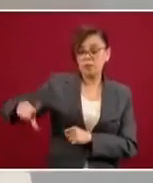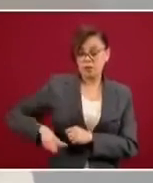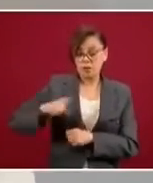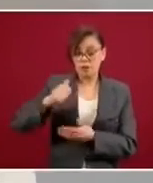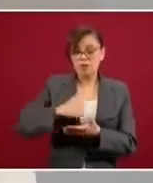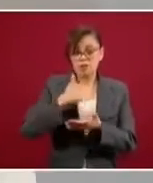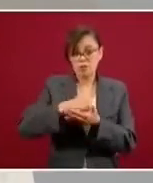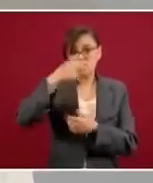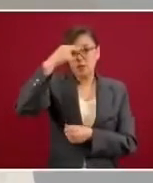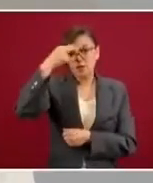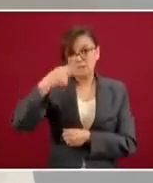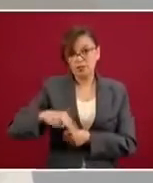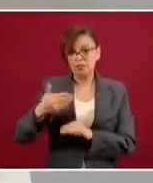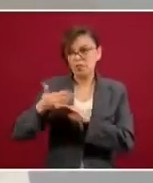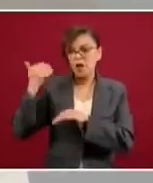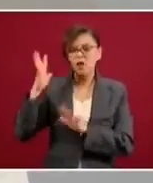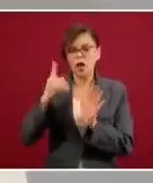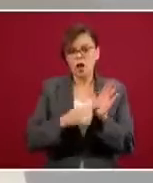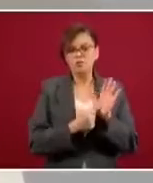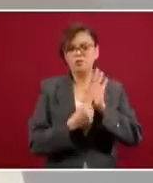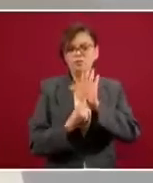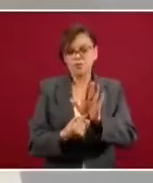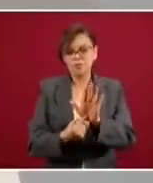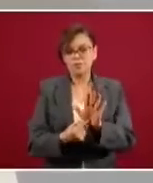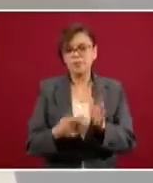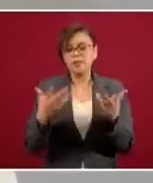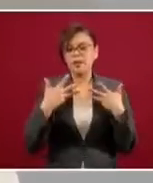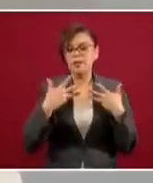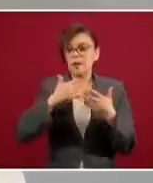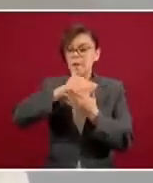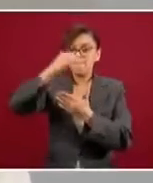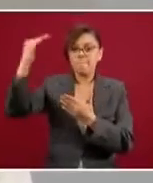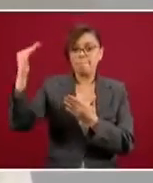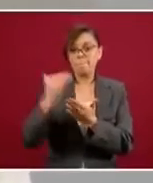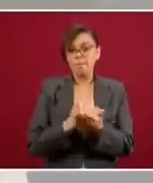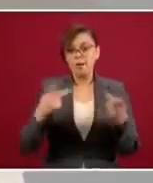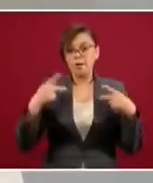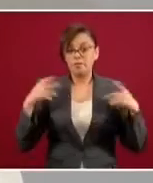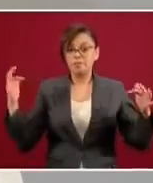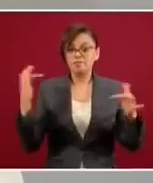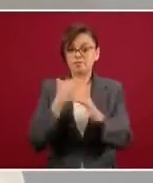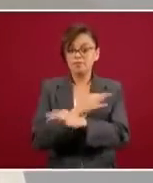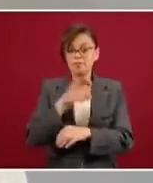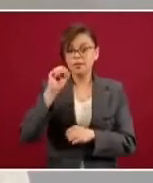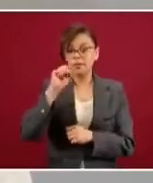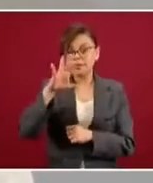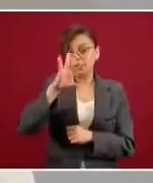mostramos hace unos días, tenemos reducción de más del 65% de la movilidad urbana.